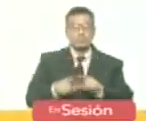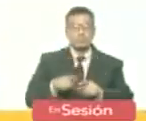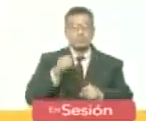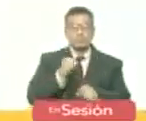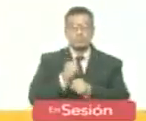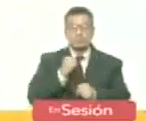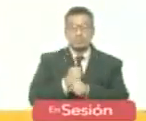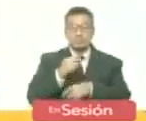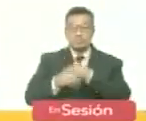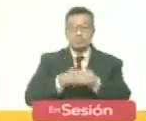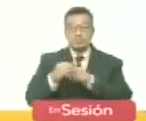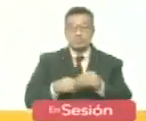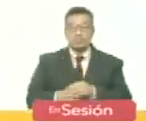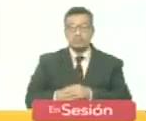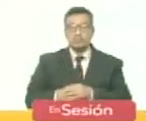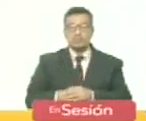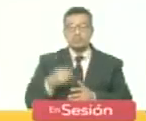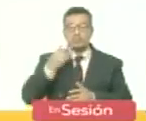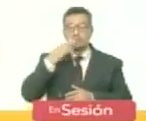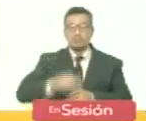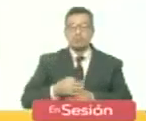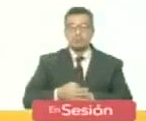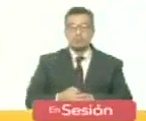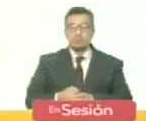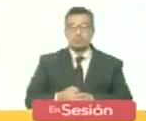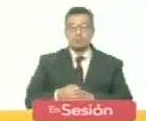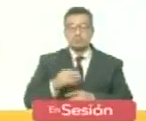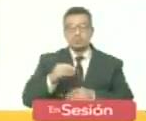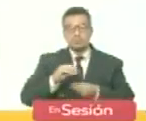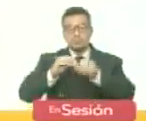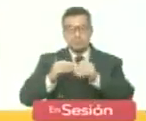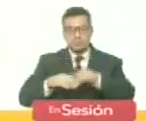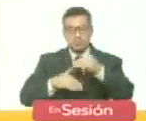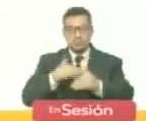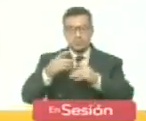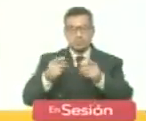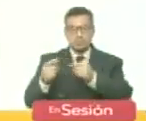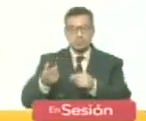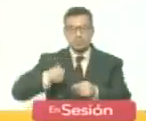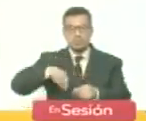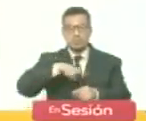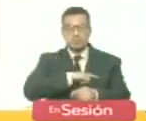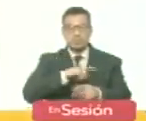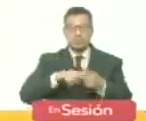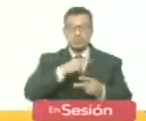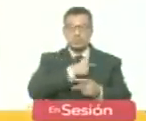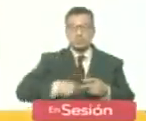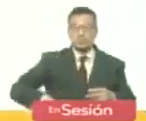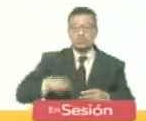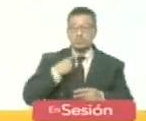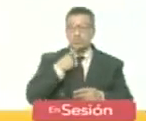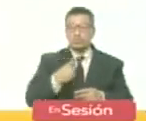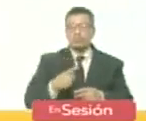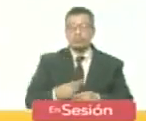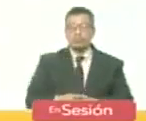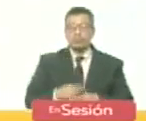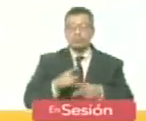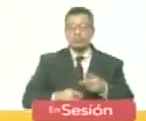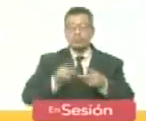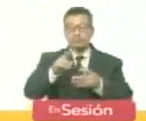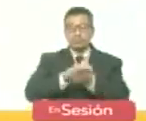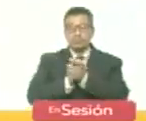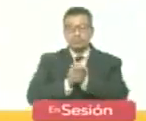función de que evidentemente se vaya recuperando la economía y nuestro compañero presidente que lleva sus dos